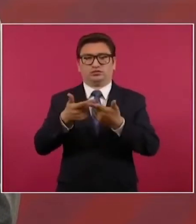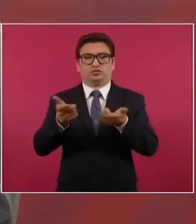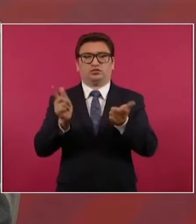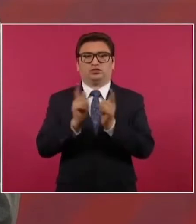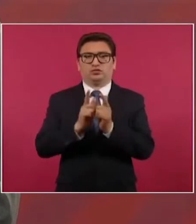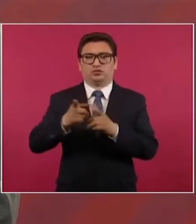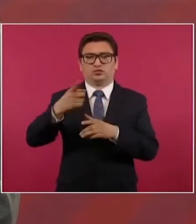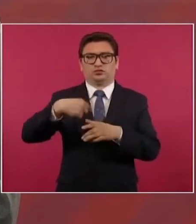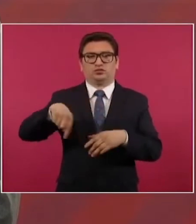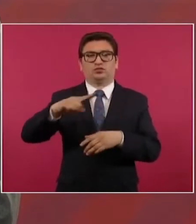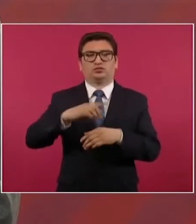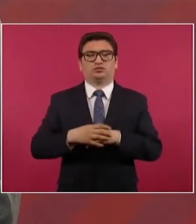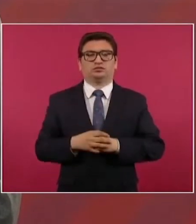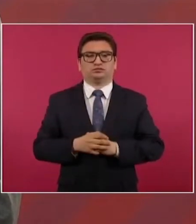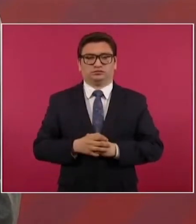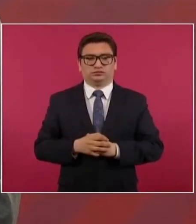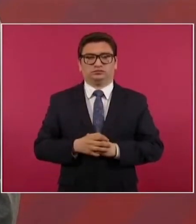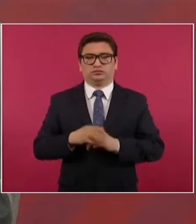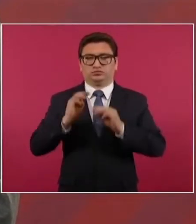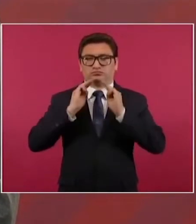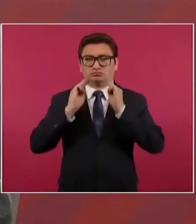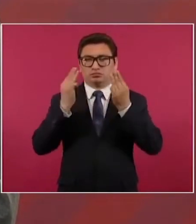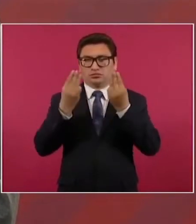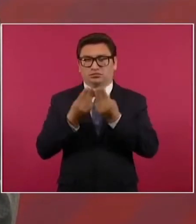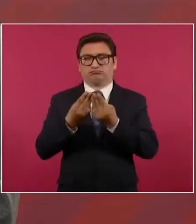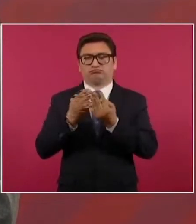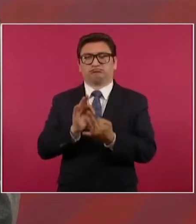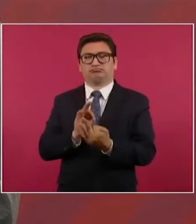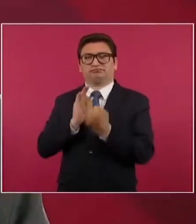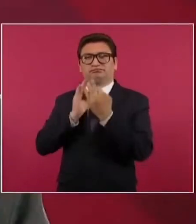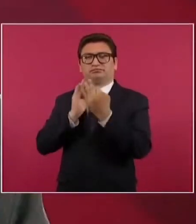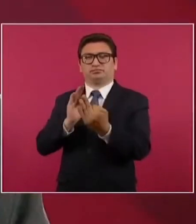organización del crimen organizado,